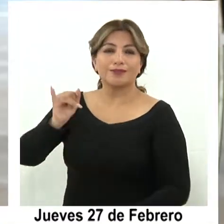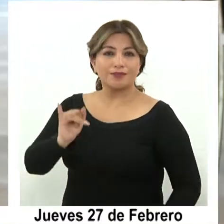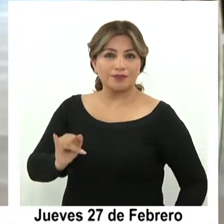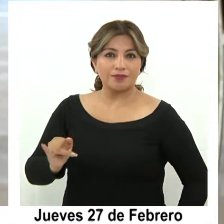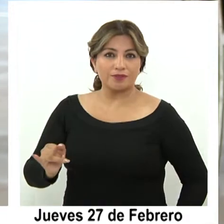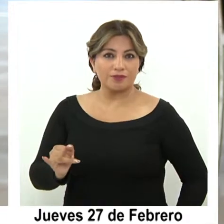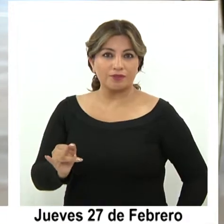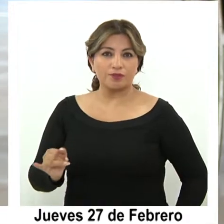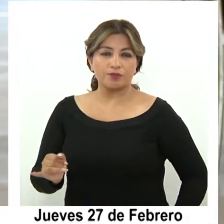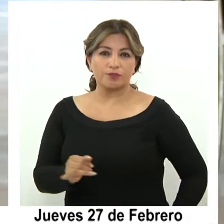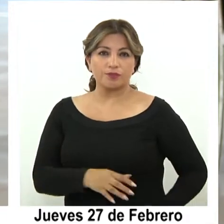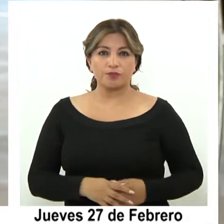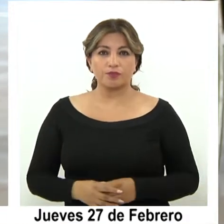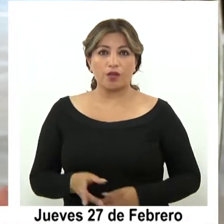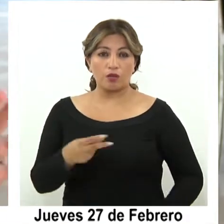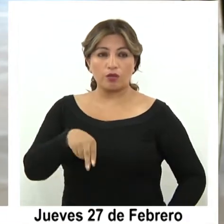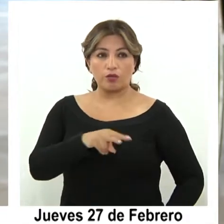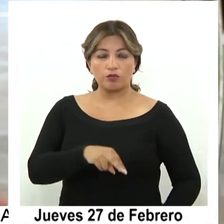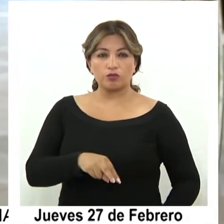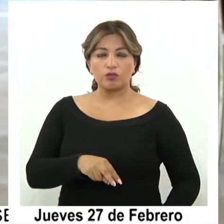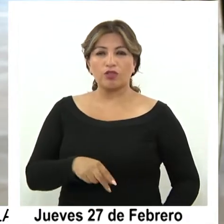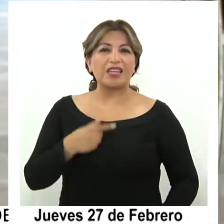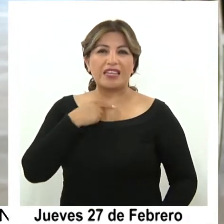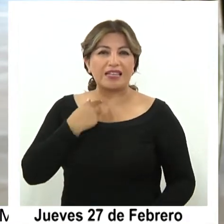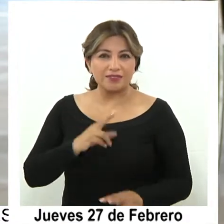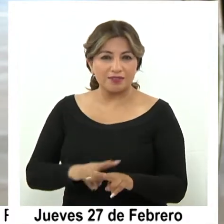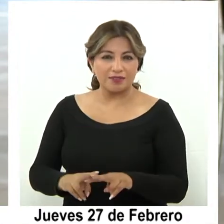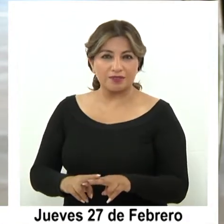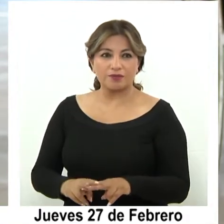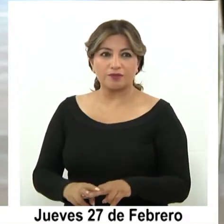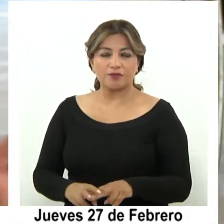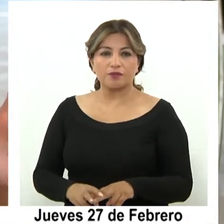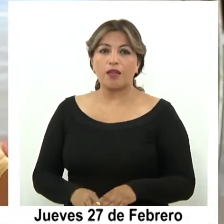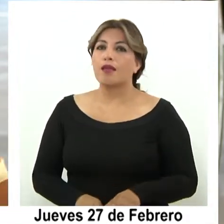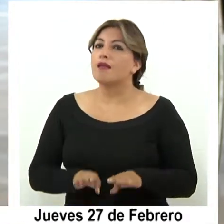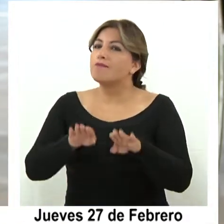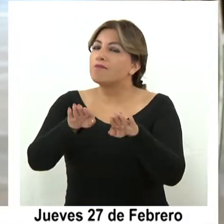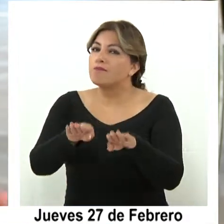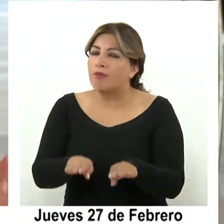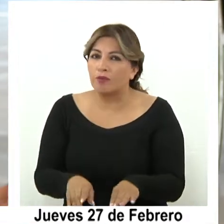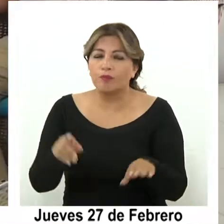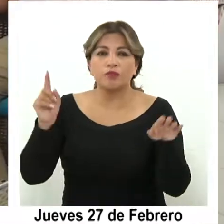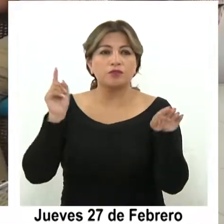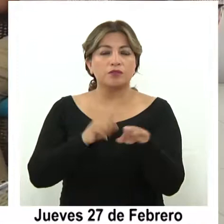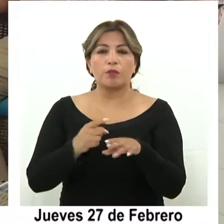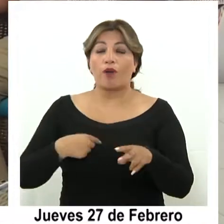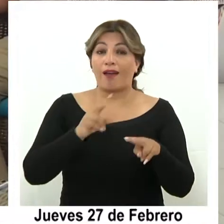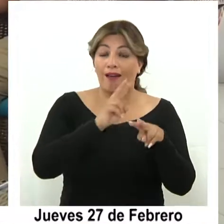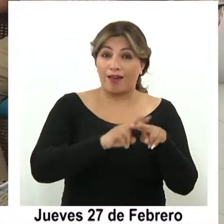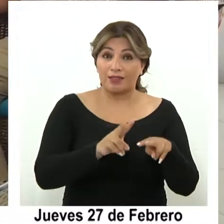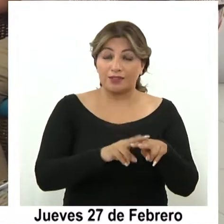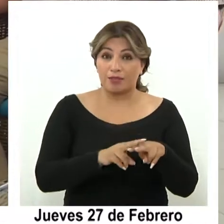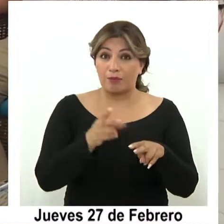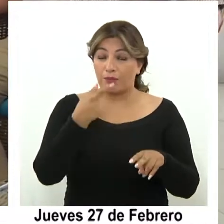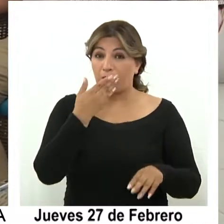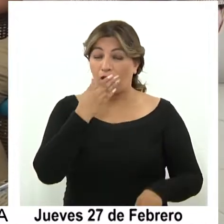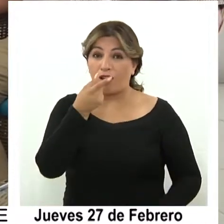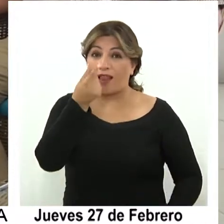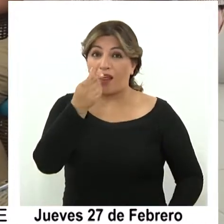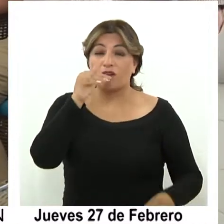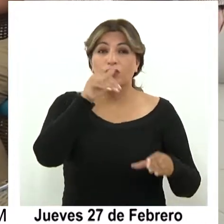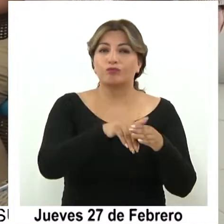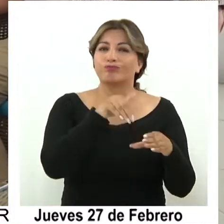empleador. Y lo que nosotros estamos buscando es que al mismo tiempo que mejoramos el